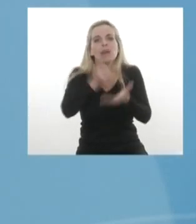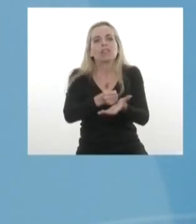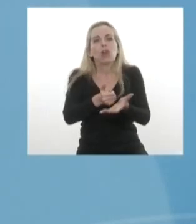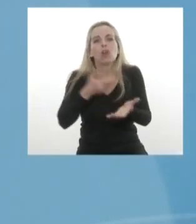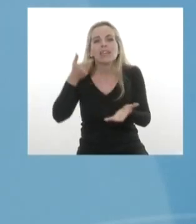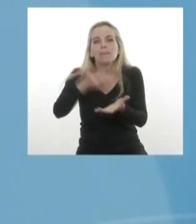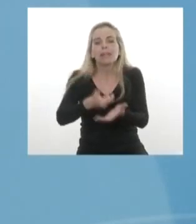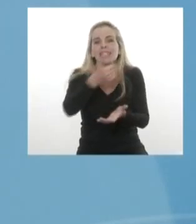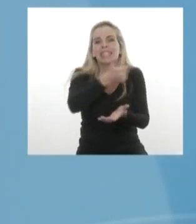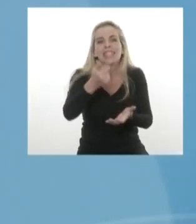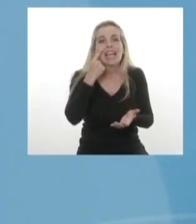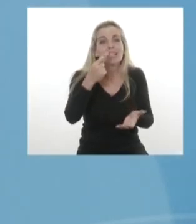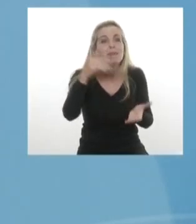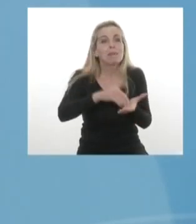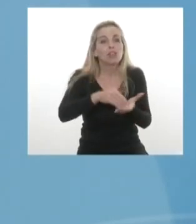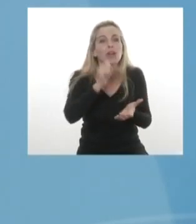66.000 millones de pesos.